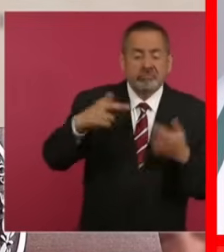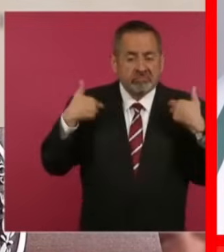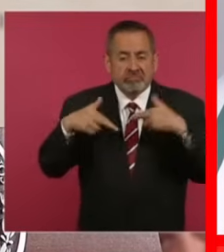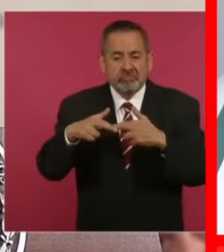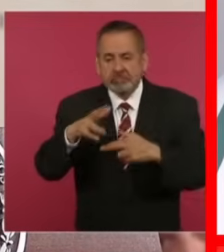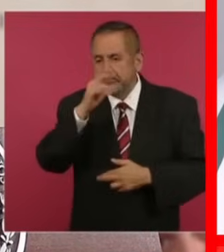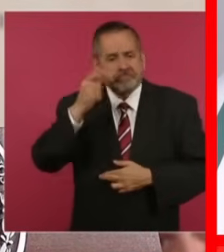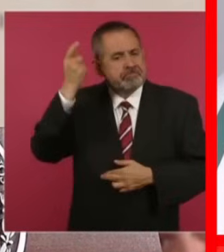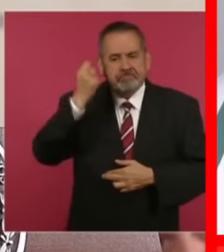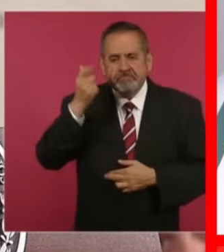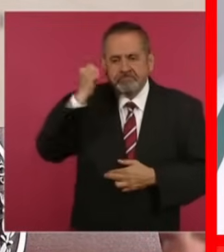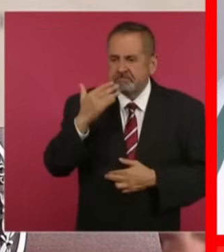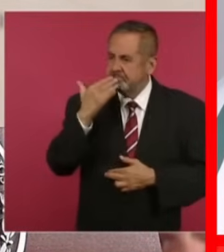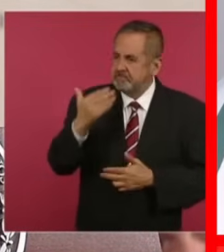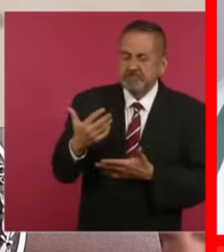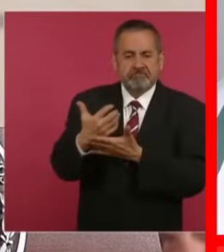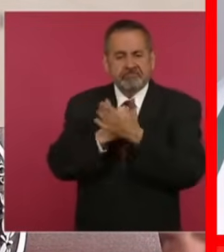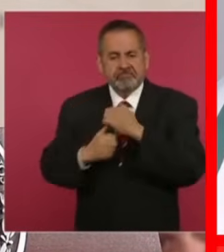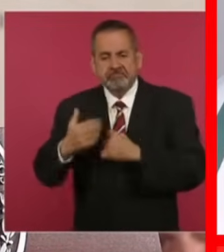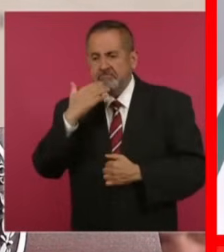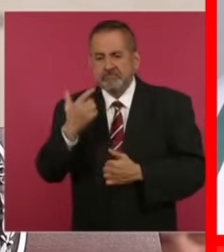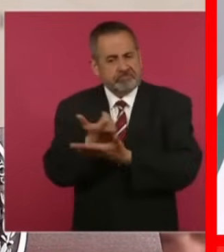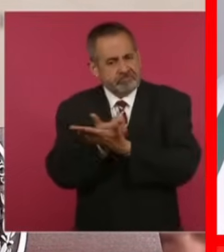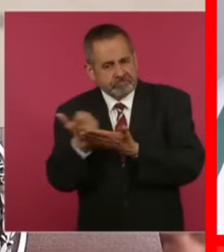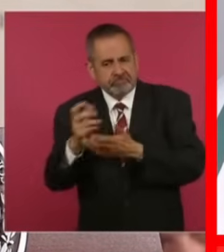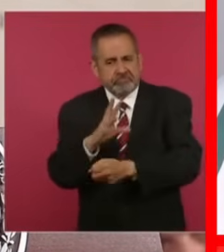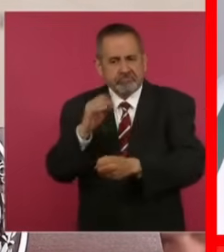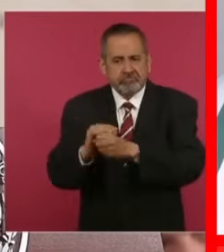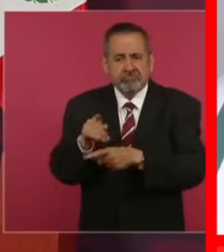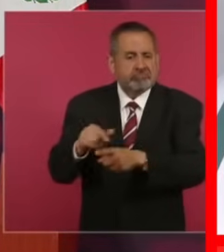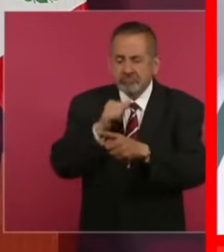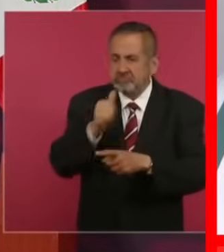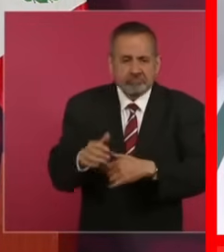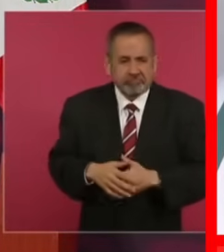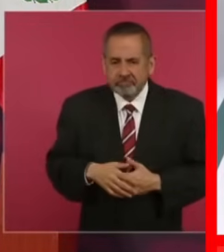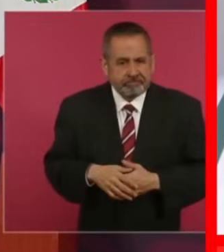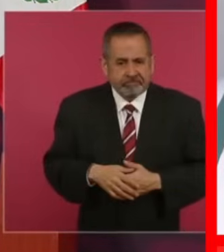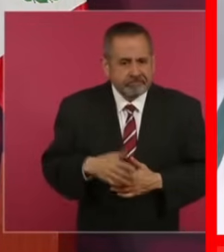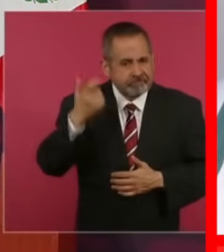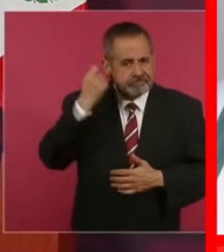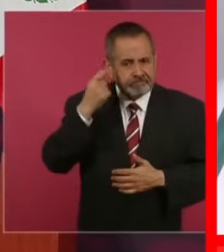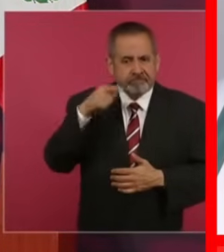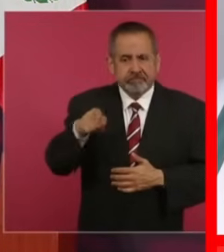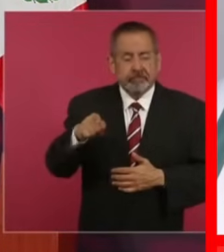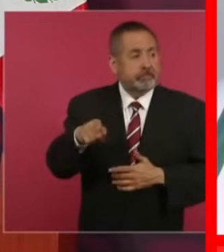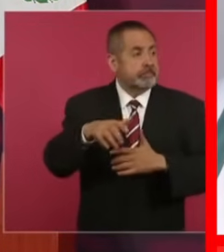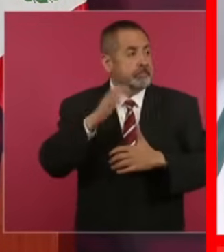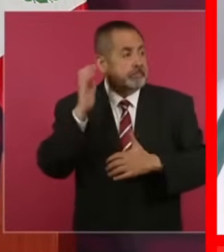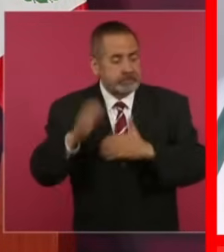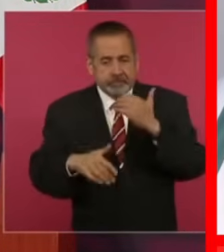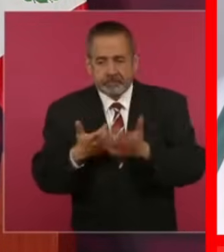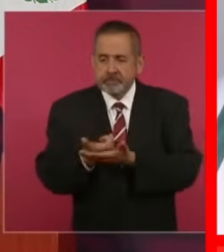a jubilarse con el salario vigente cuando dejaron